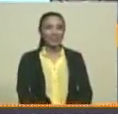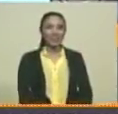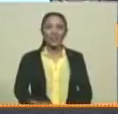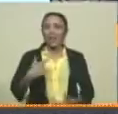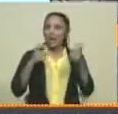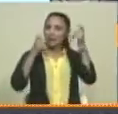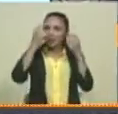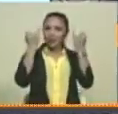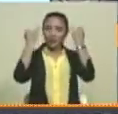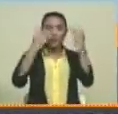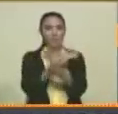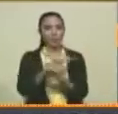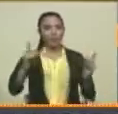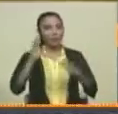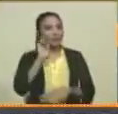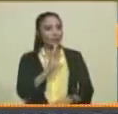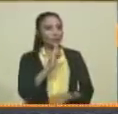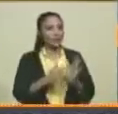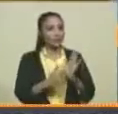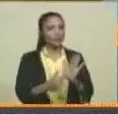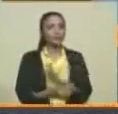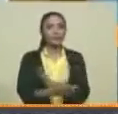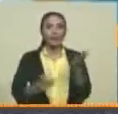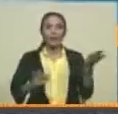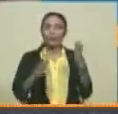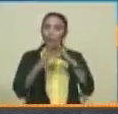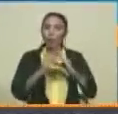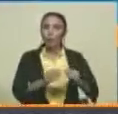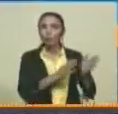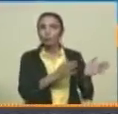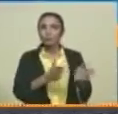planteó la democracia bolivariana protagónica.